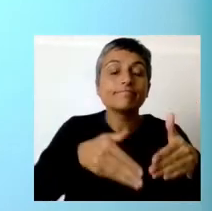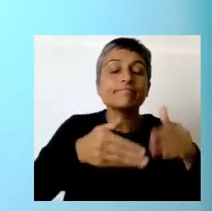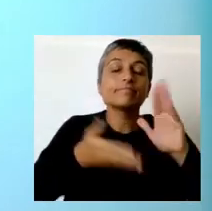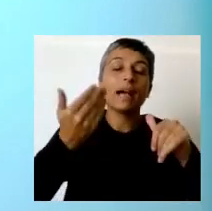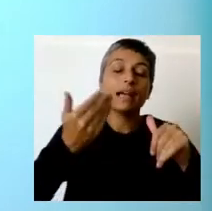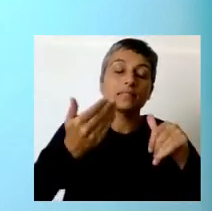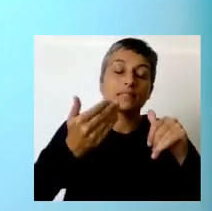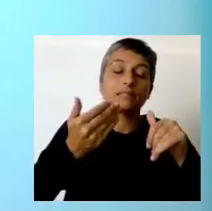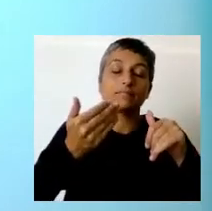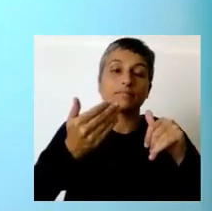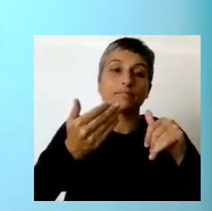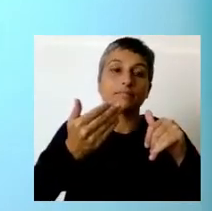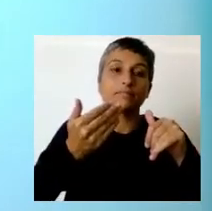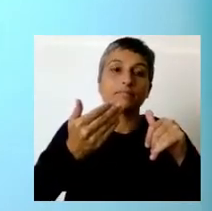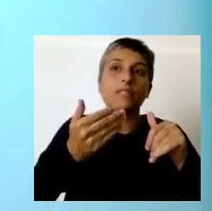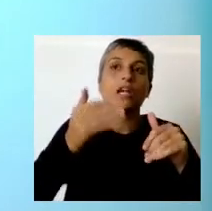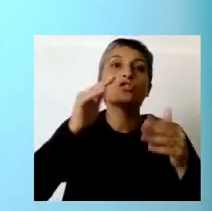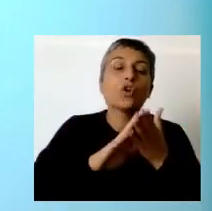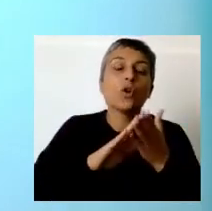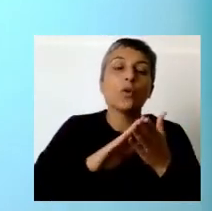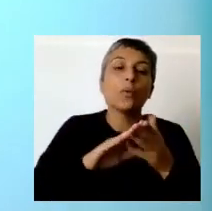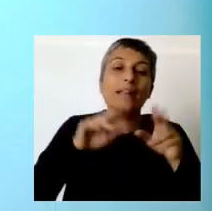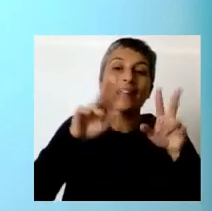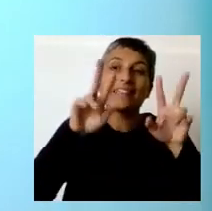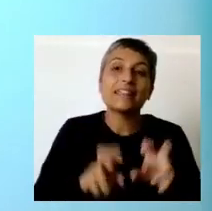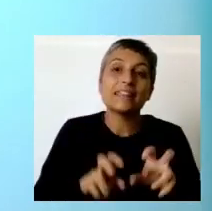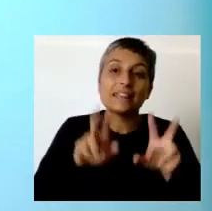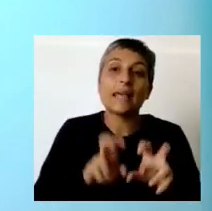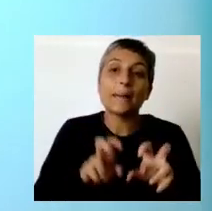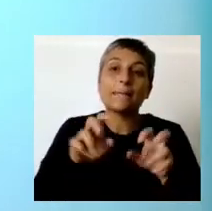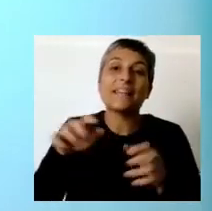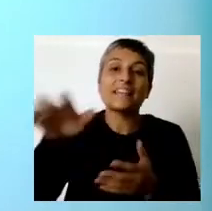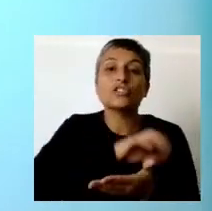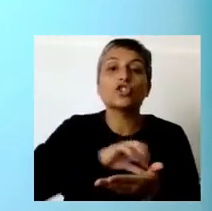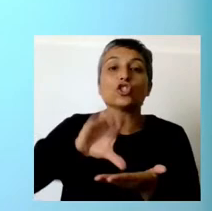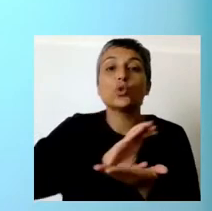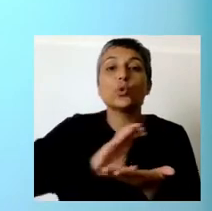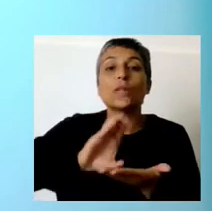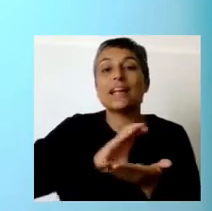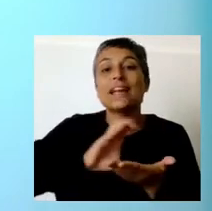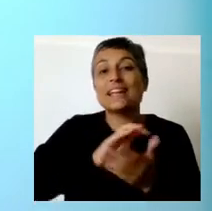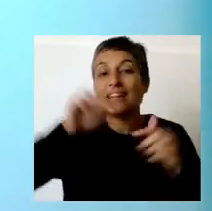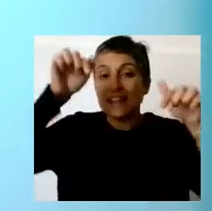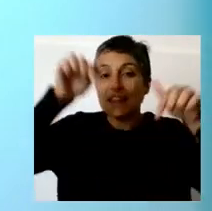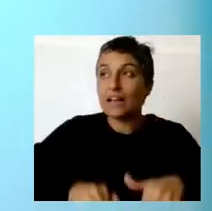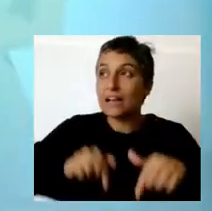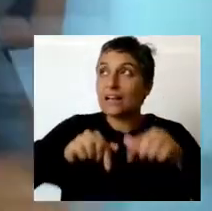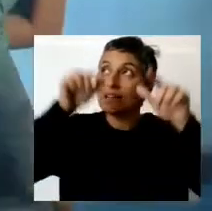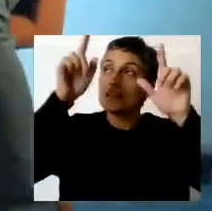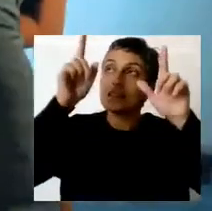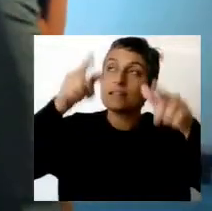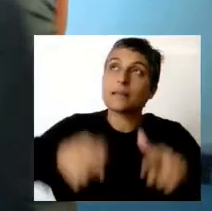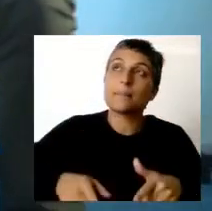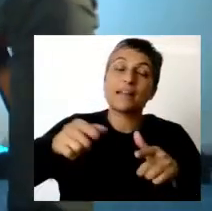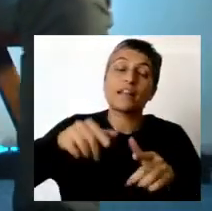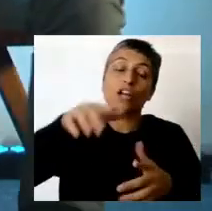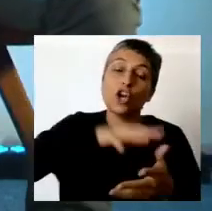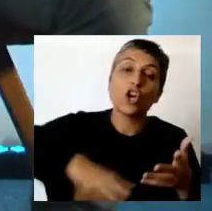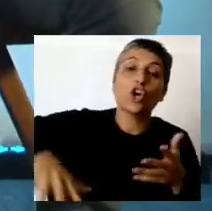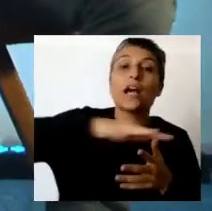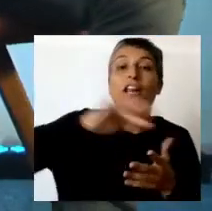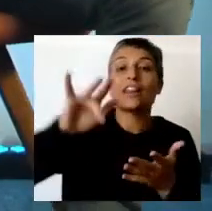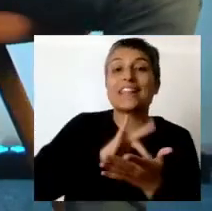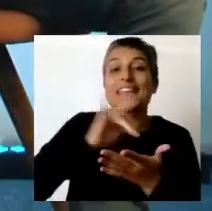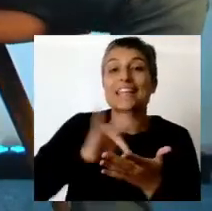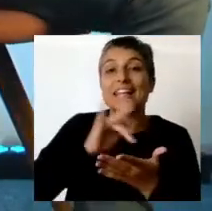de ciudadanía local, global y digital. Bien. Hoy vamos a estar conversando entonces con